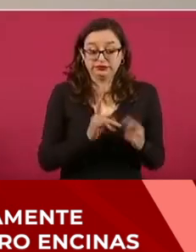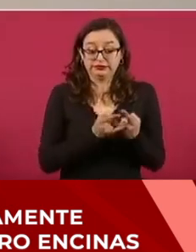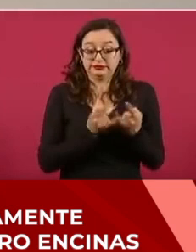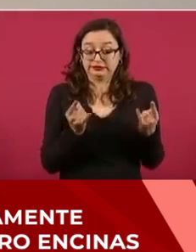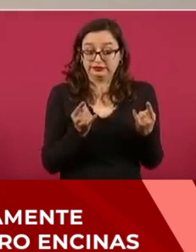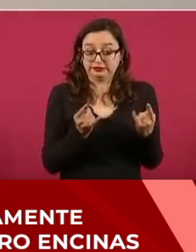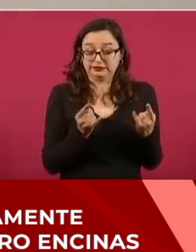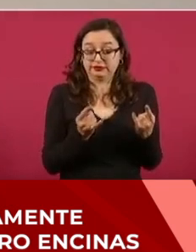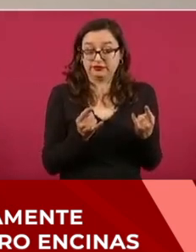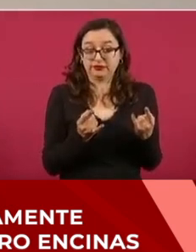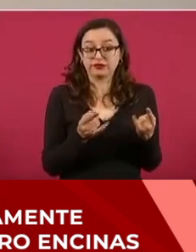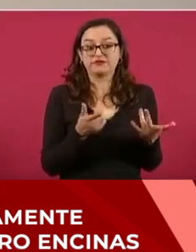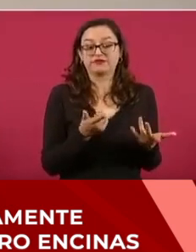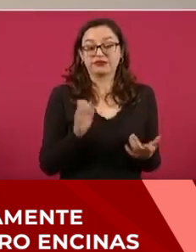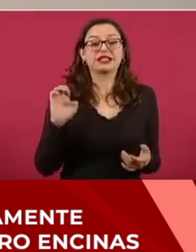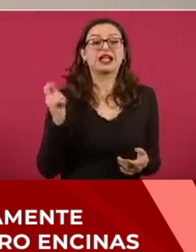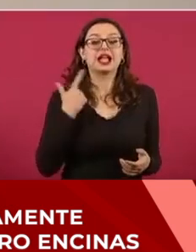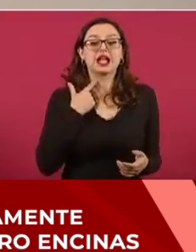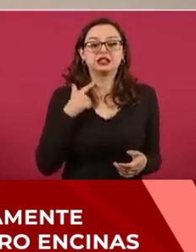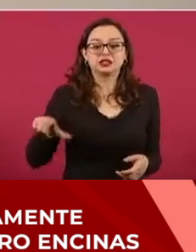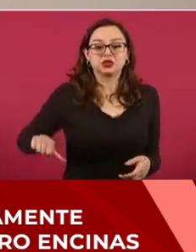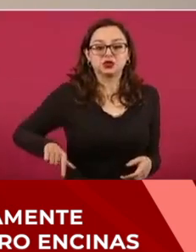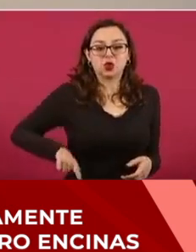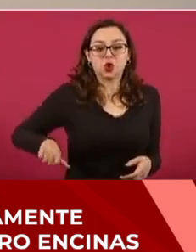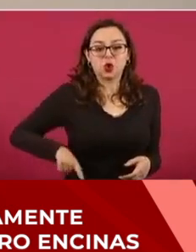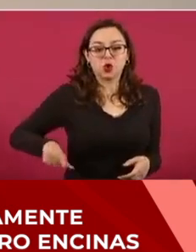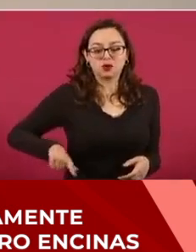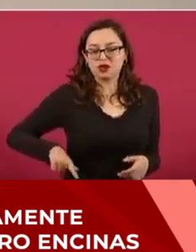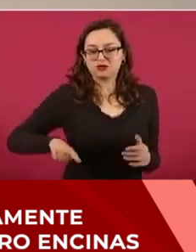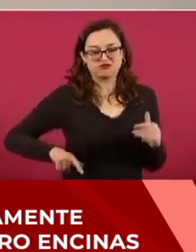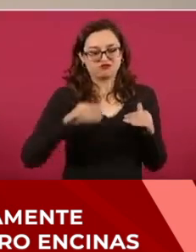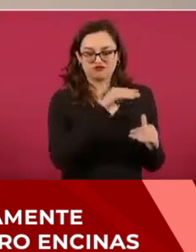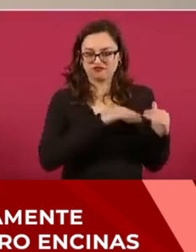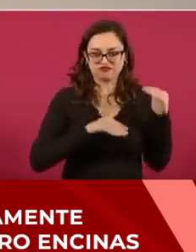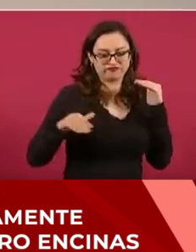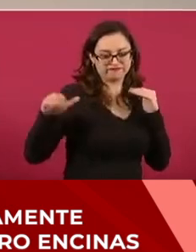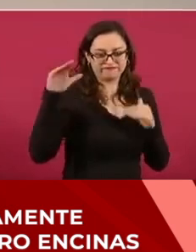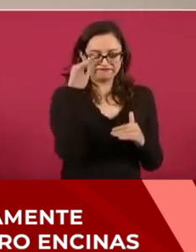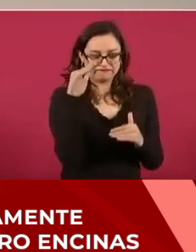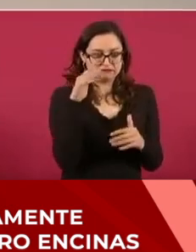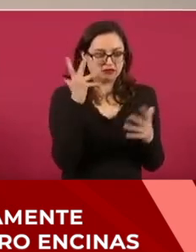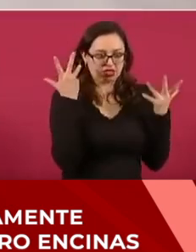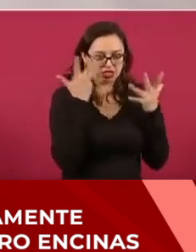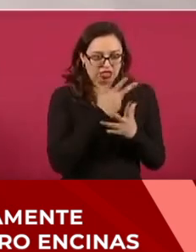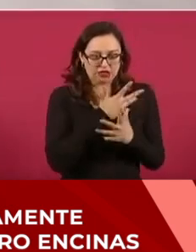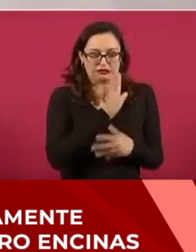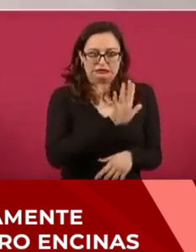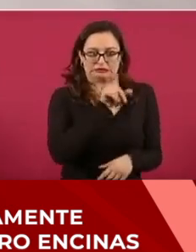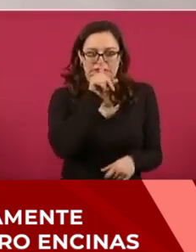del aparato organizado del poder desde el más alto nivel del gobierno, que ocultó la verdad de los